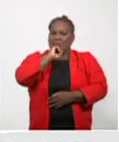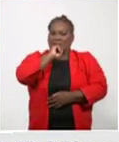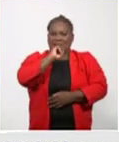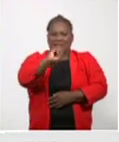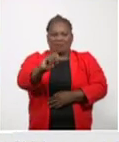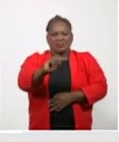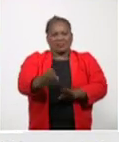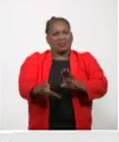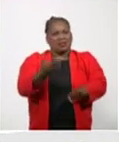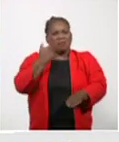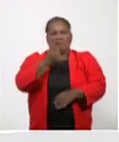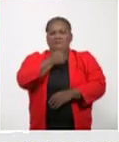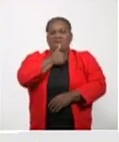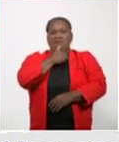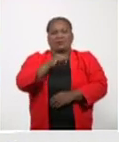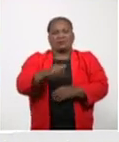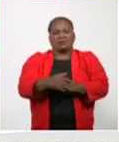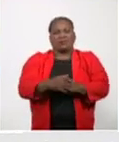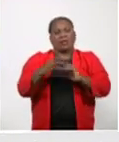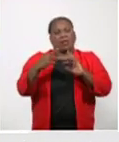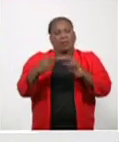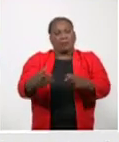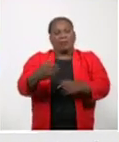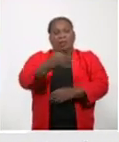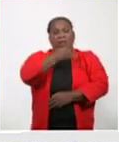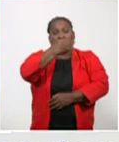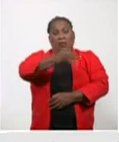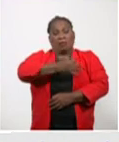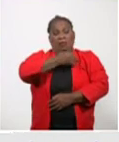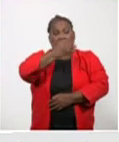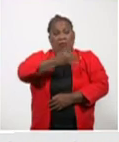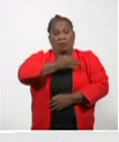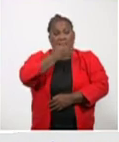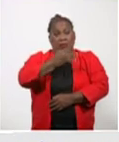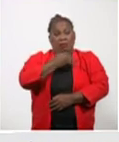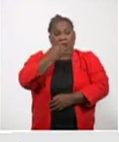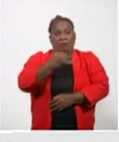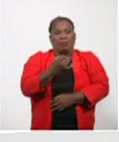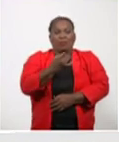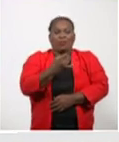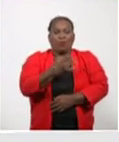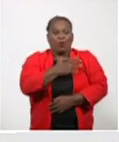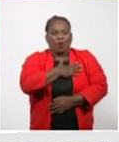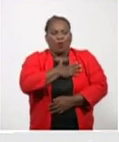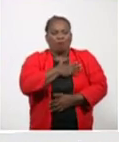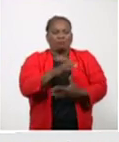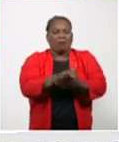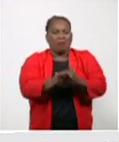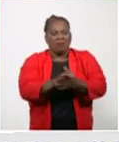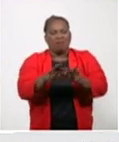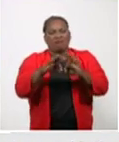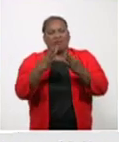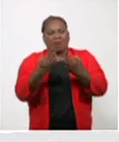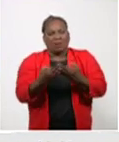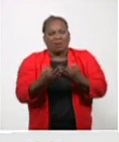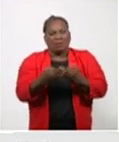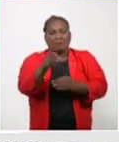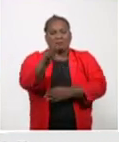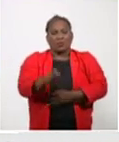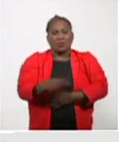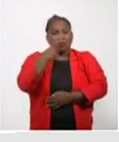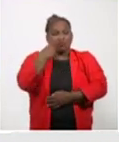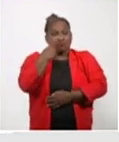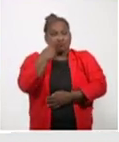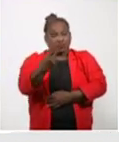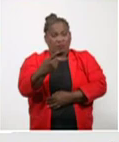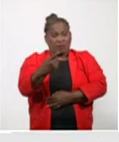recuperación. Reitero con esta explicación y damos las condolencias a todas las personas que